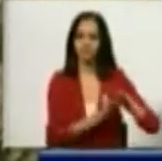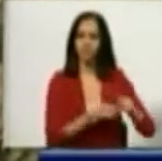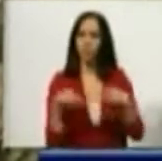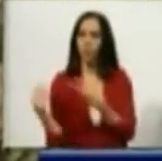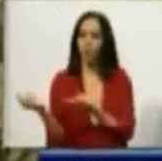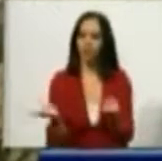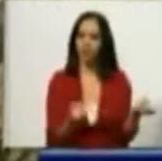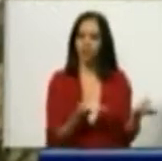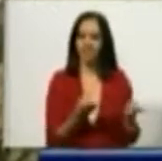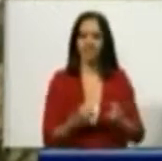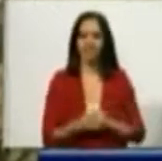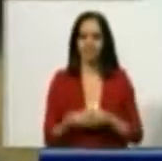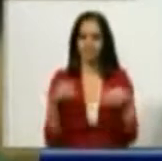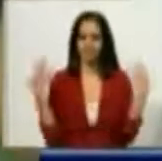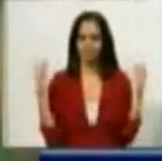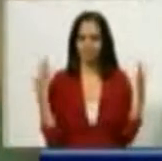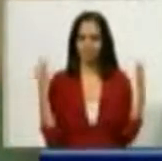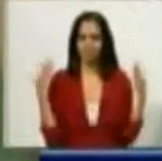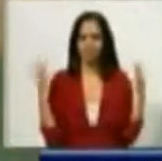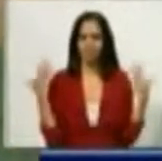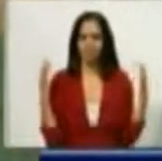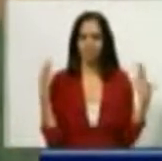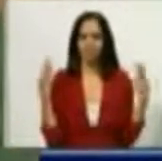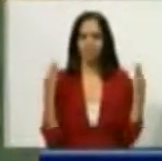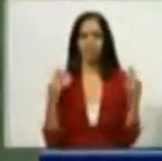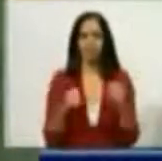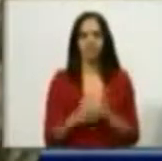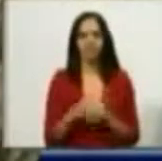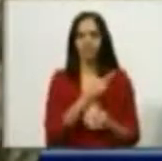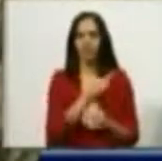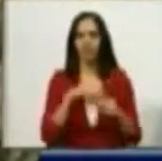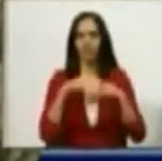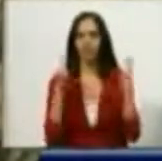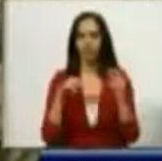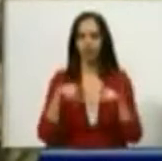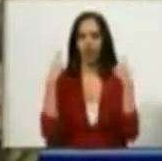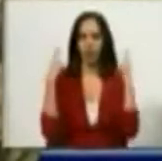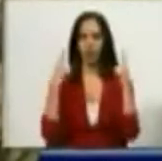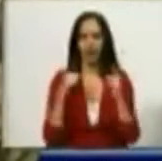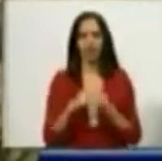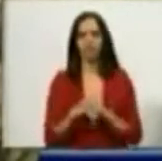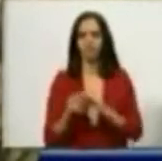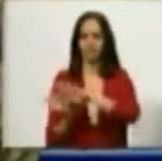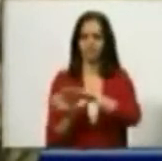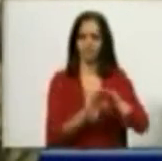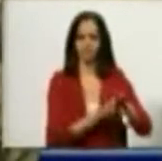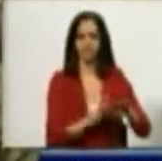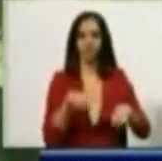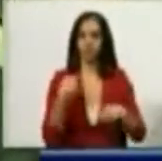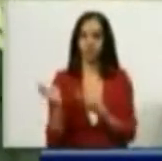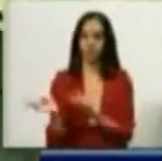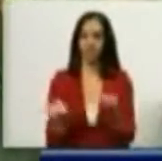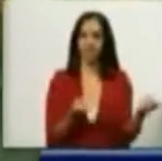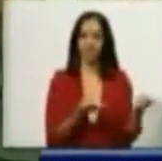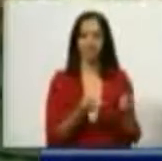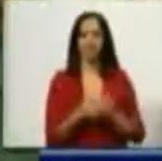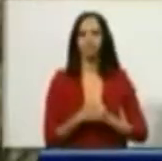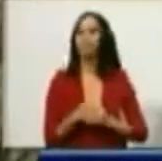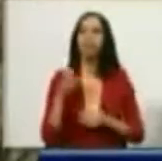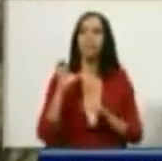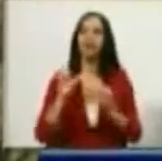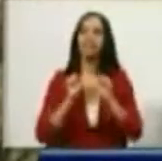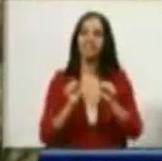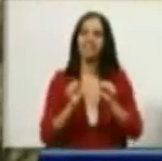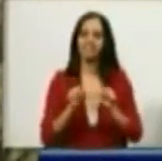Gerardo facultando el puerto de la guardia Coronel Pérez Mujica Oscar Vicente aparte sigue